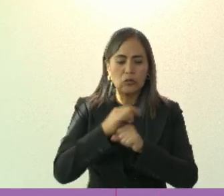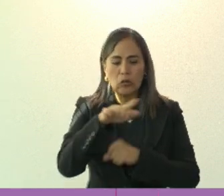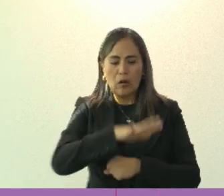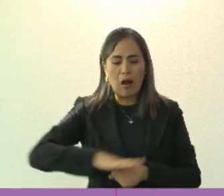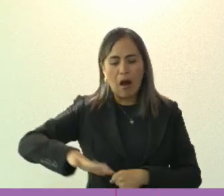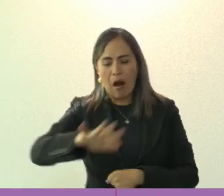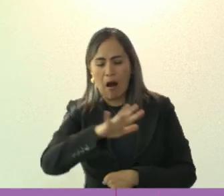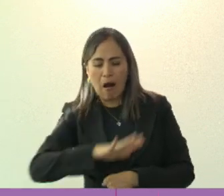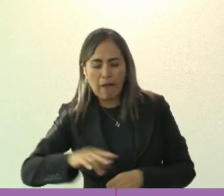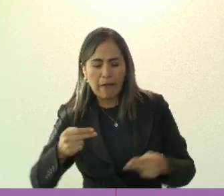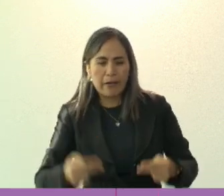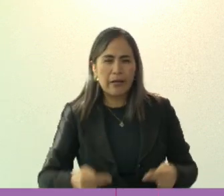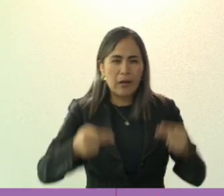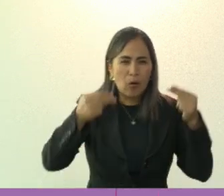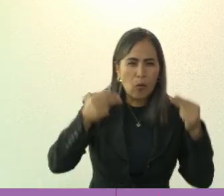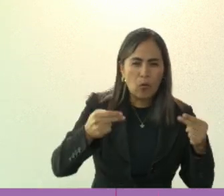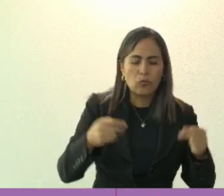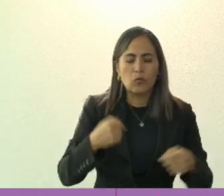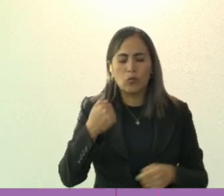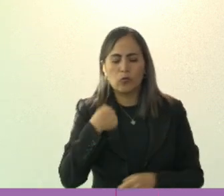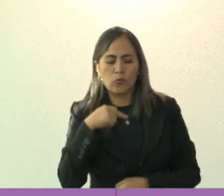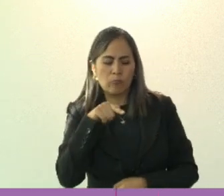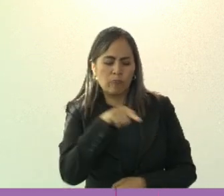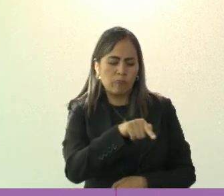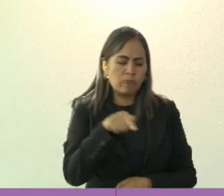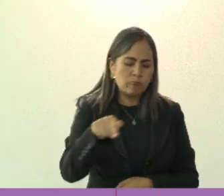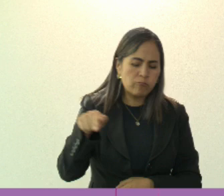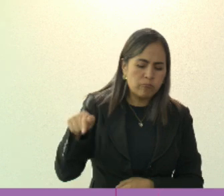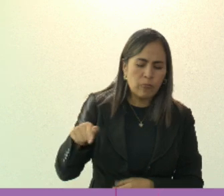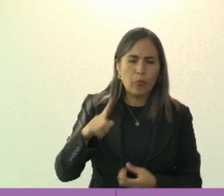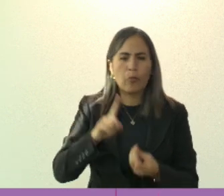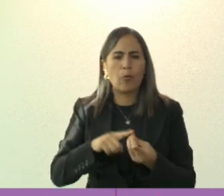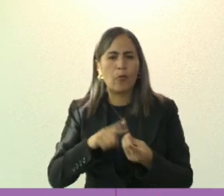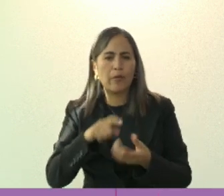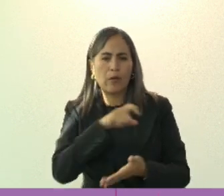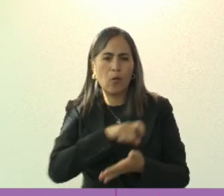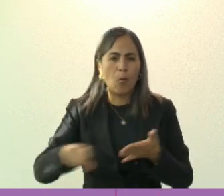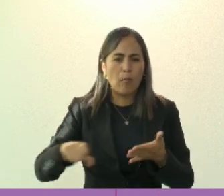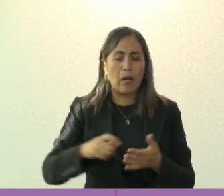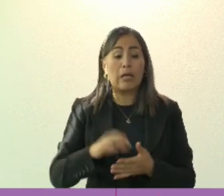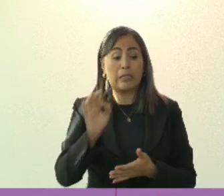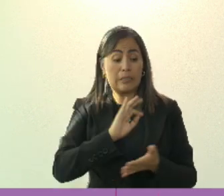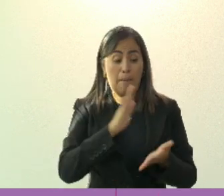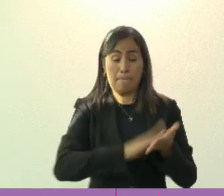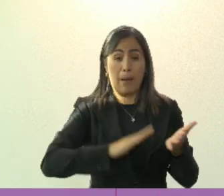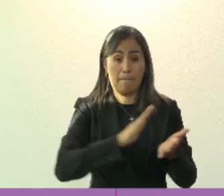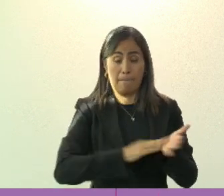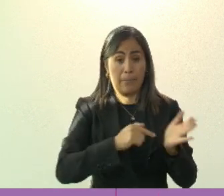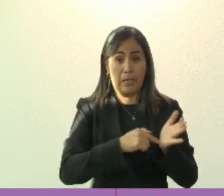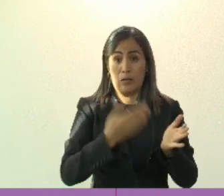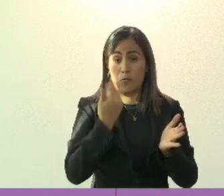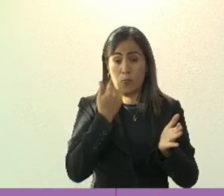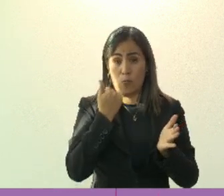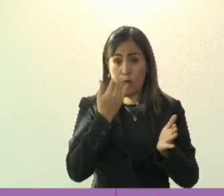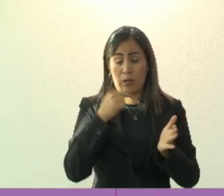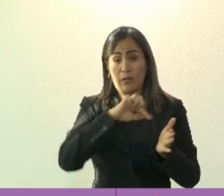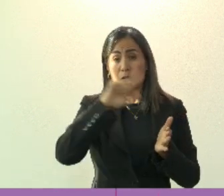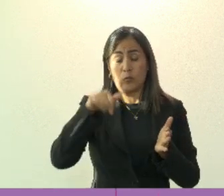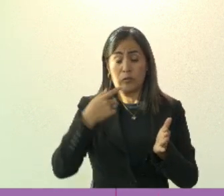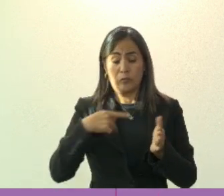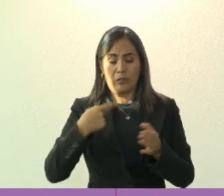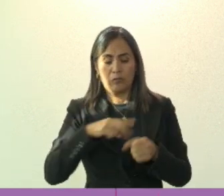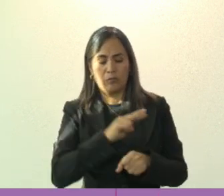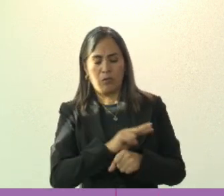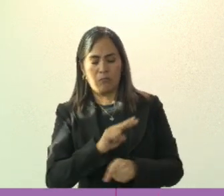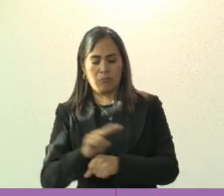mercado es la que me dice por qué lado me voy a comprar. ¿Sí? Si no existe ese documento, cuando lleguen los señores de fiscalización,